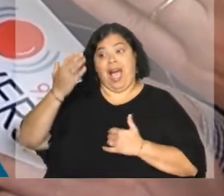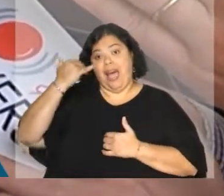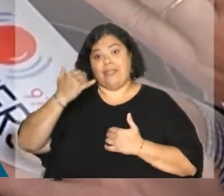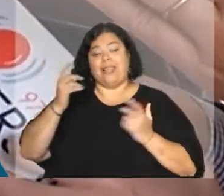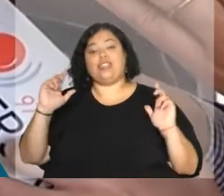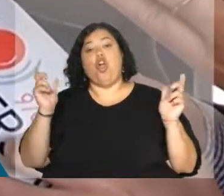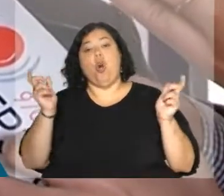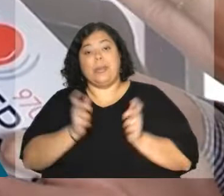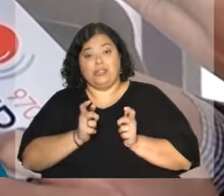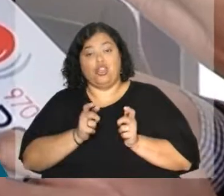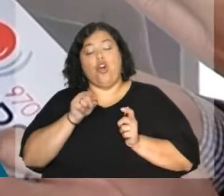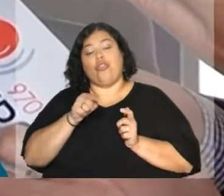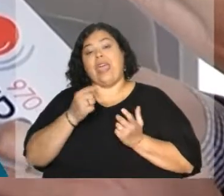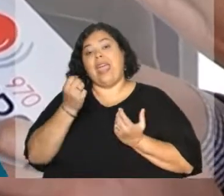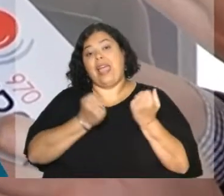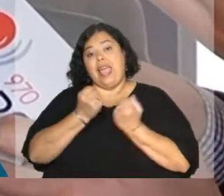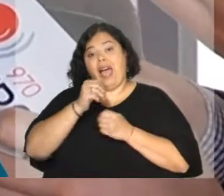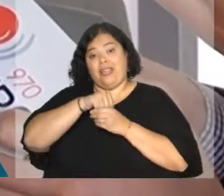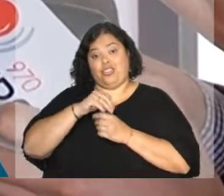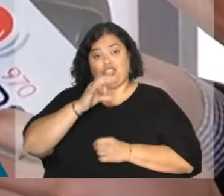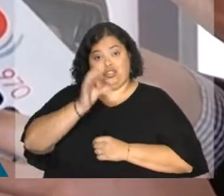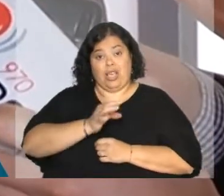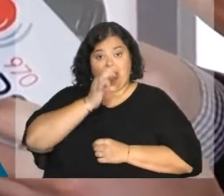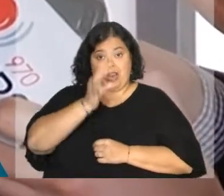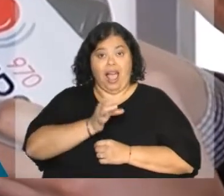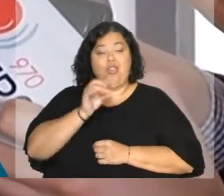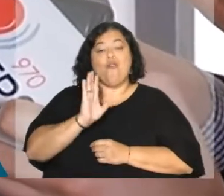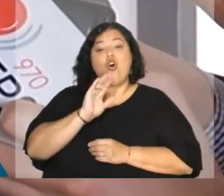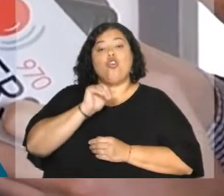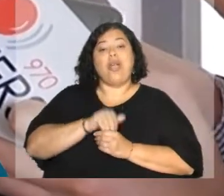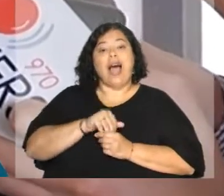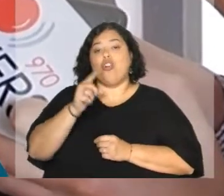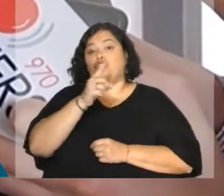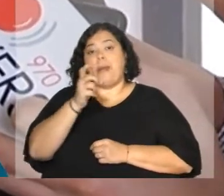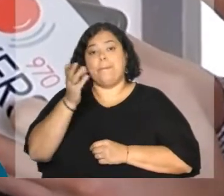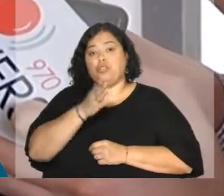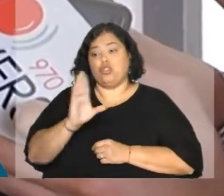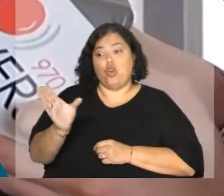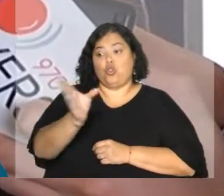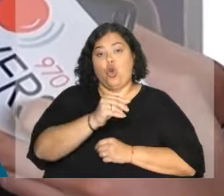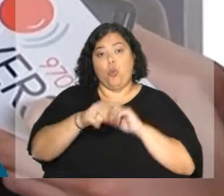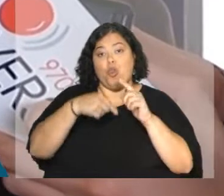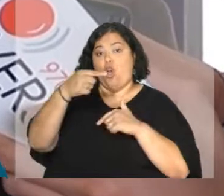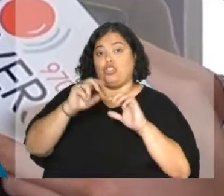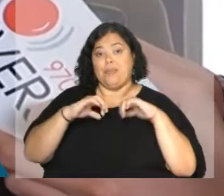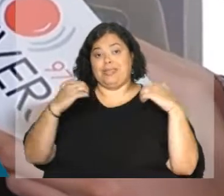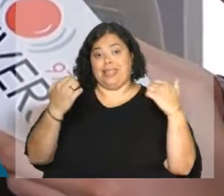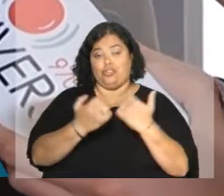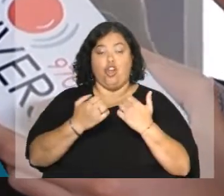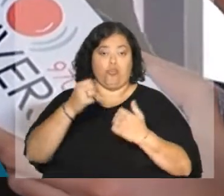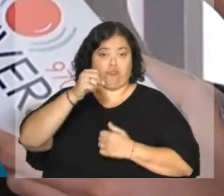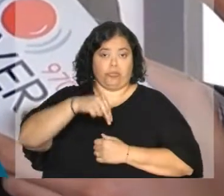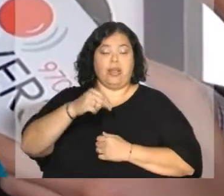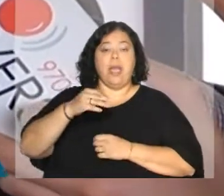en la Comisión de Hacienda del Senado y fue votada por unanimidad para ser tratada en la próxima sesión ordinaria